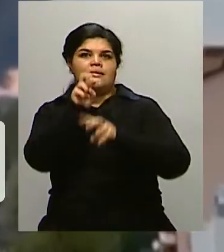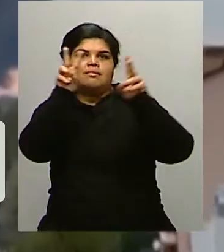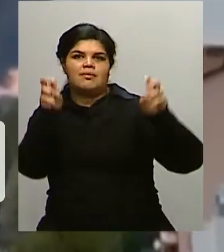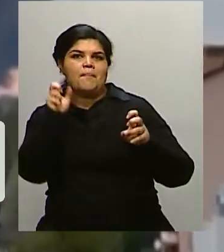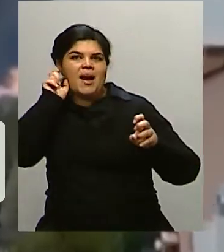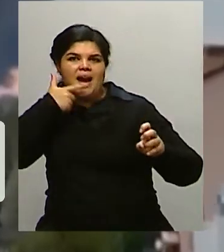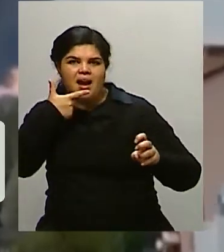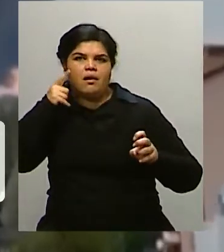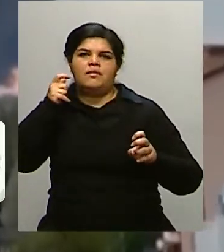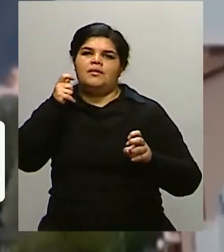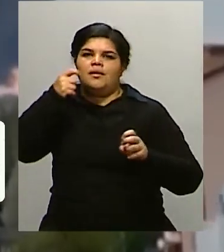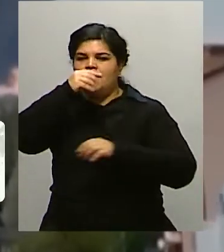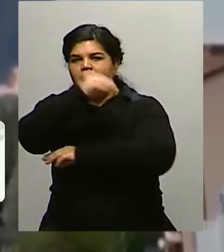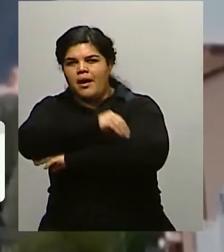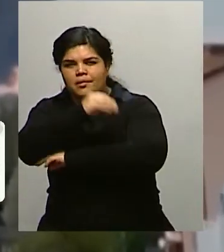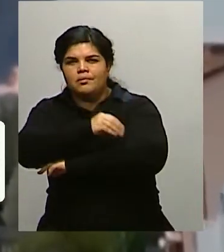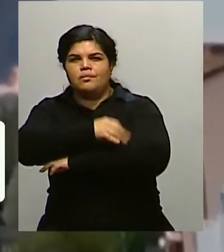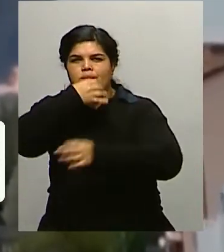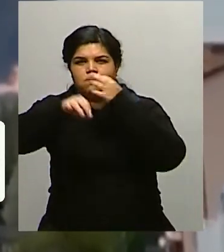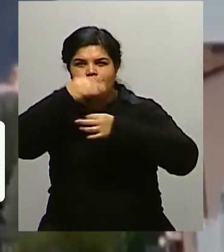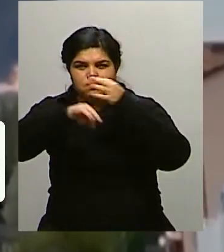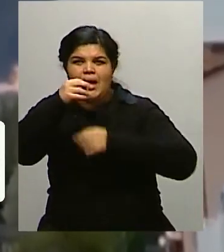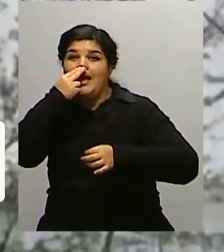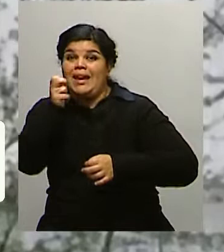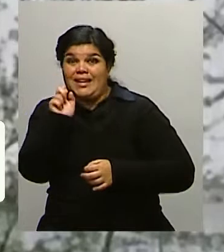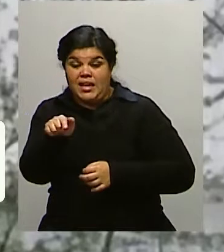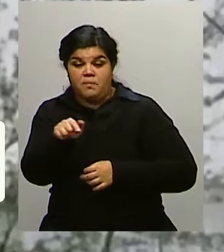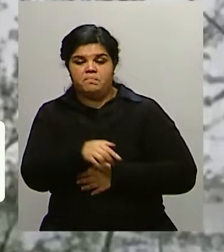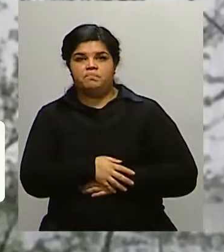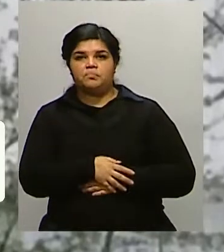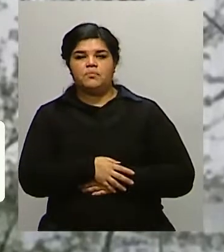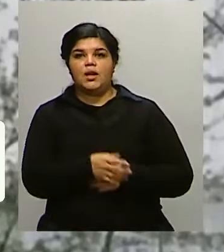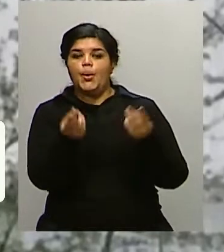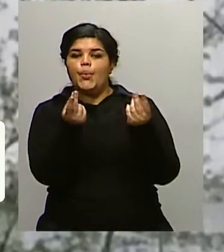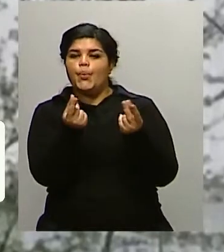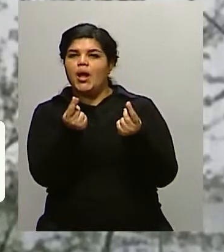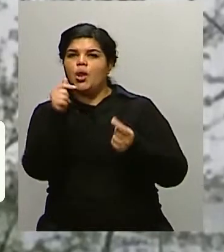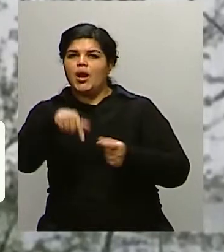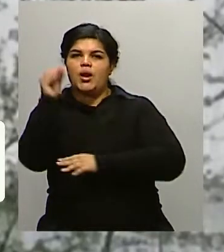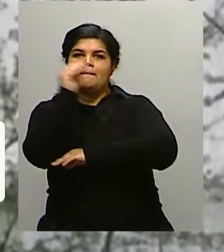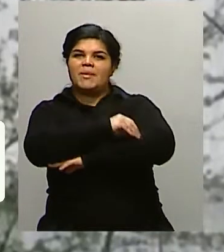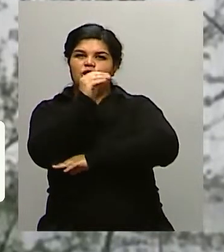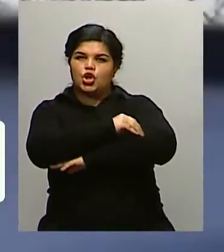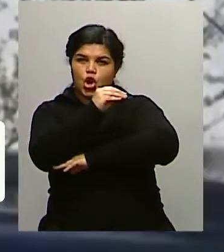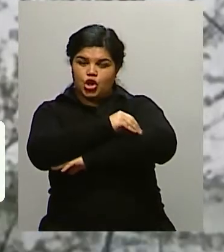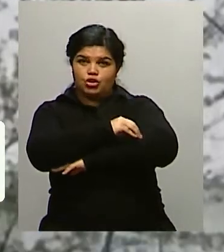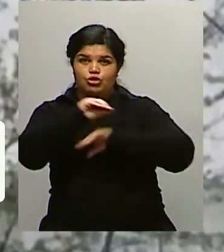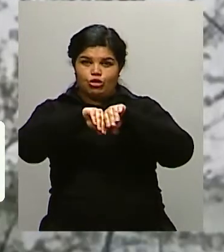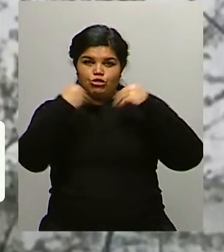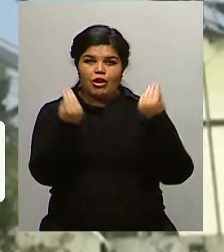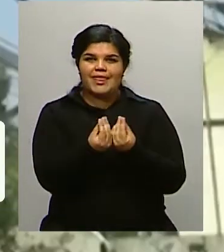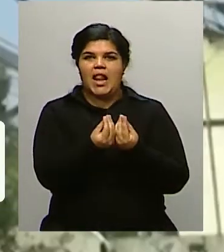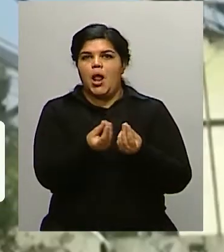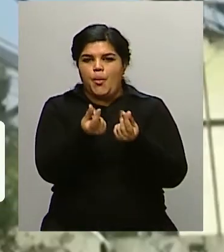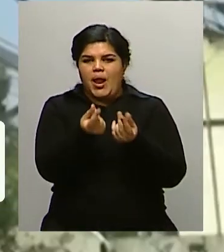digamos, para tener una idea, los precios de la energía, el petróleo es hoy 50% más caro